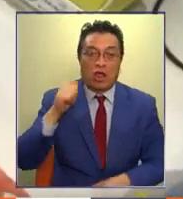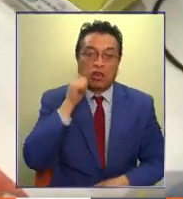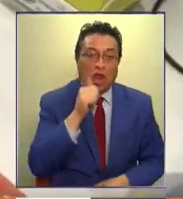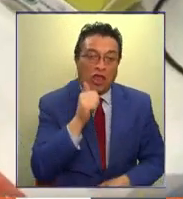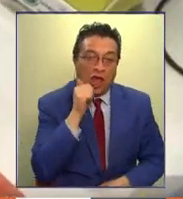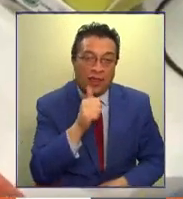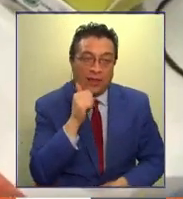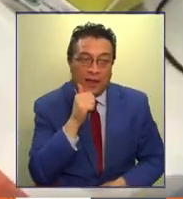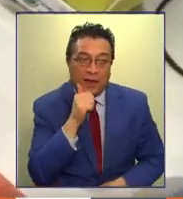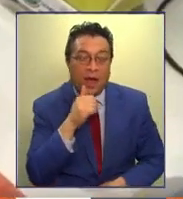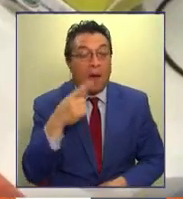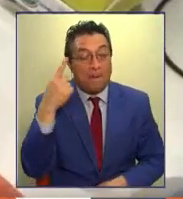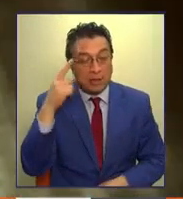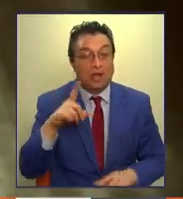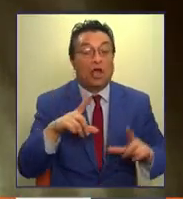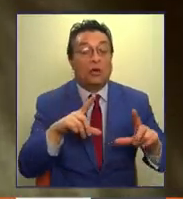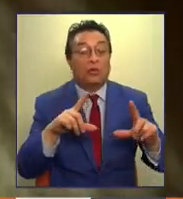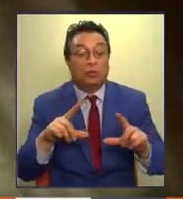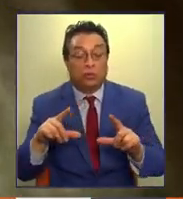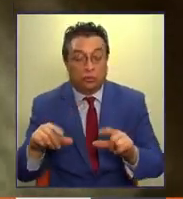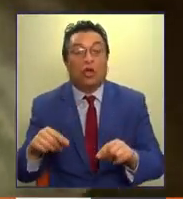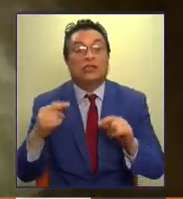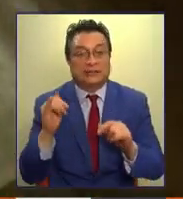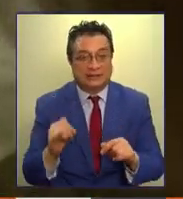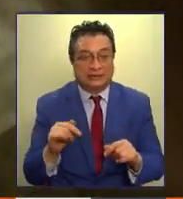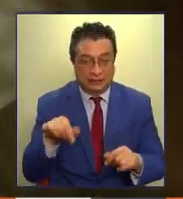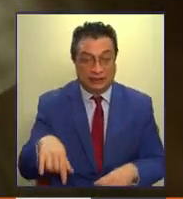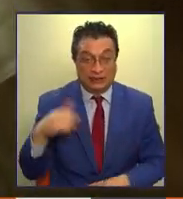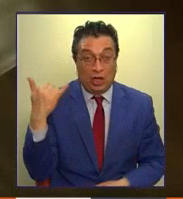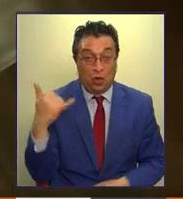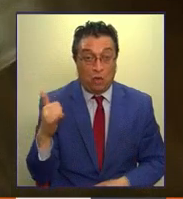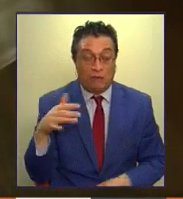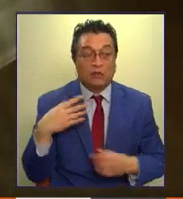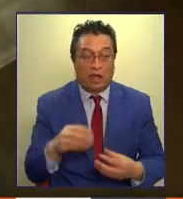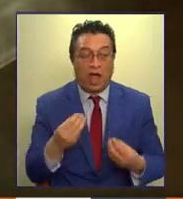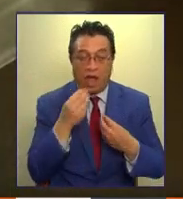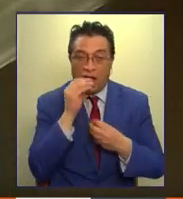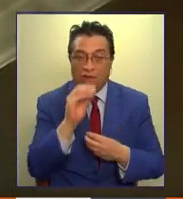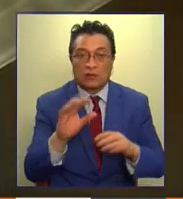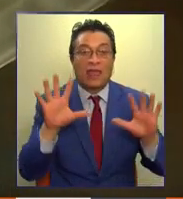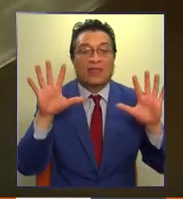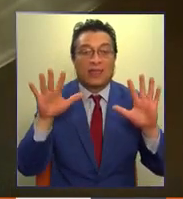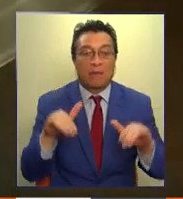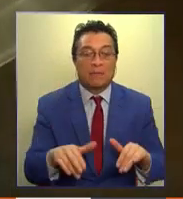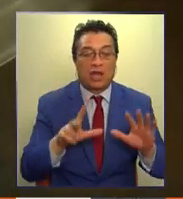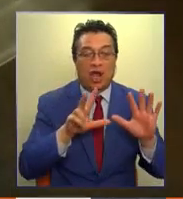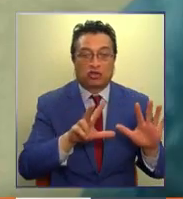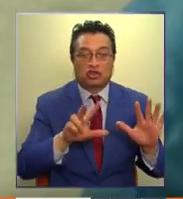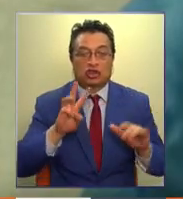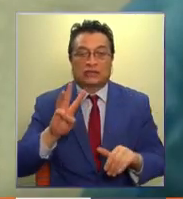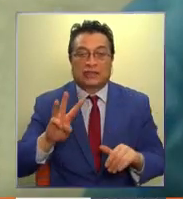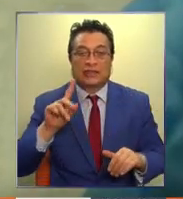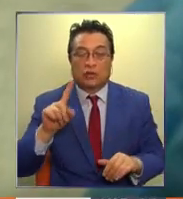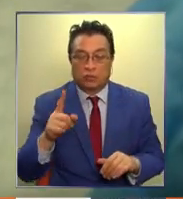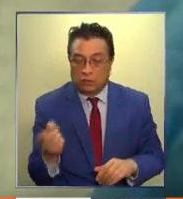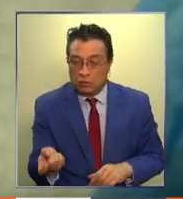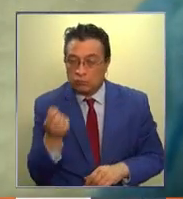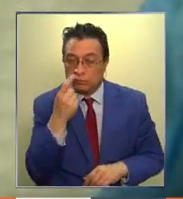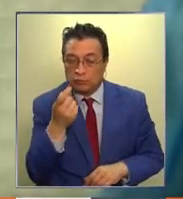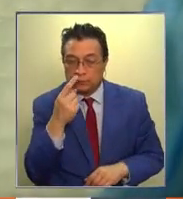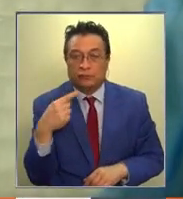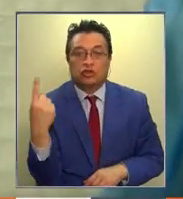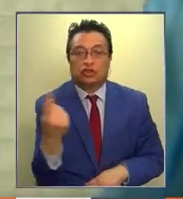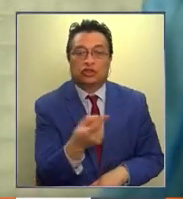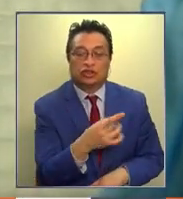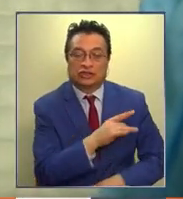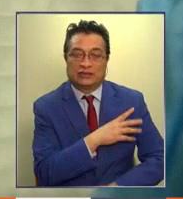la merma de exámenes es notoria este jueves se informaron sólo 10 mil 831 test a nivel nacional